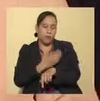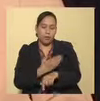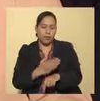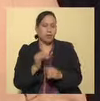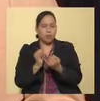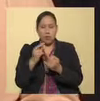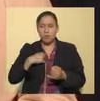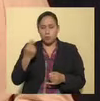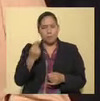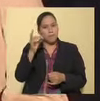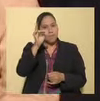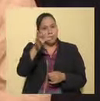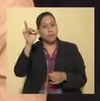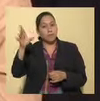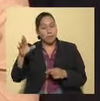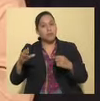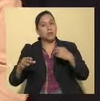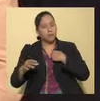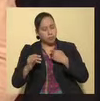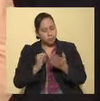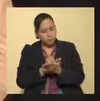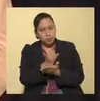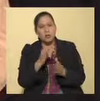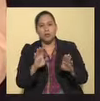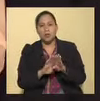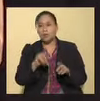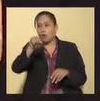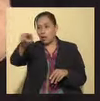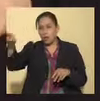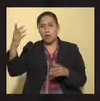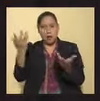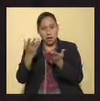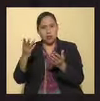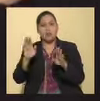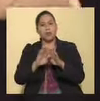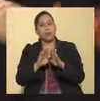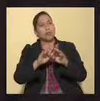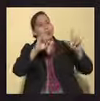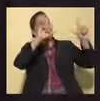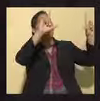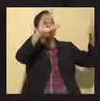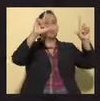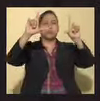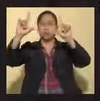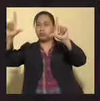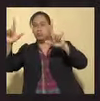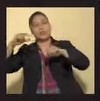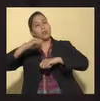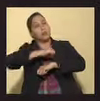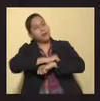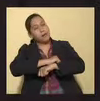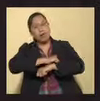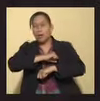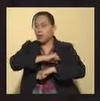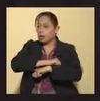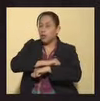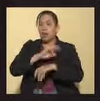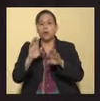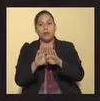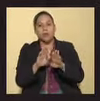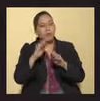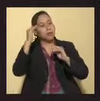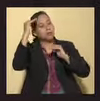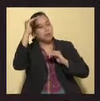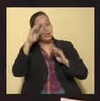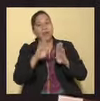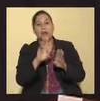yo tengo que ganarles, entonces decidí, además de hacer lo que todos ellos hacen, de poner espectaculares y anuncios en todos, aunque sea en